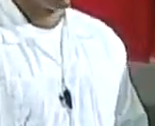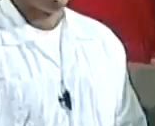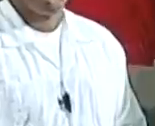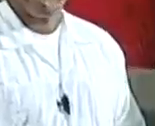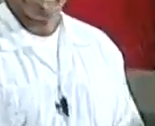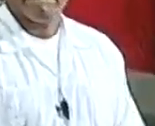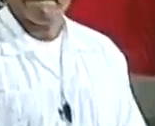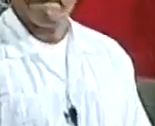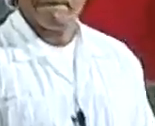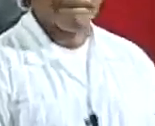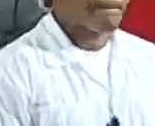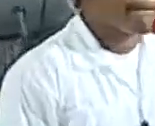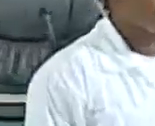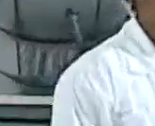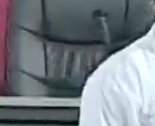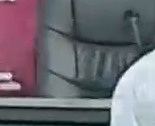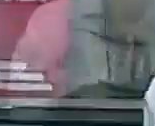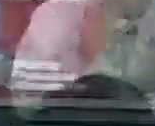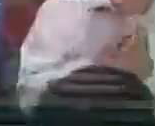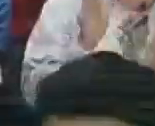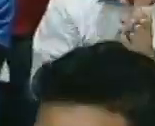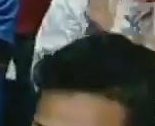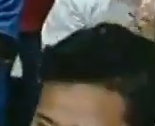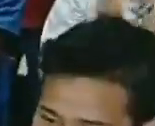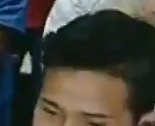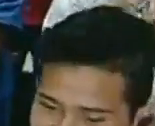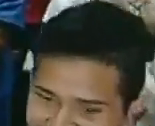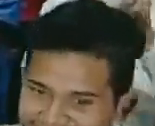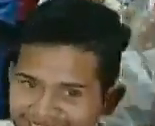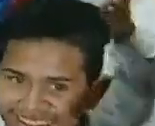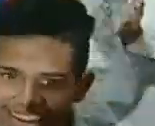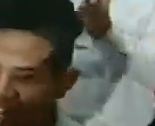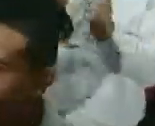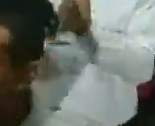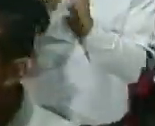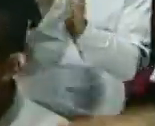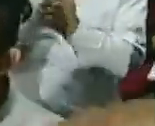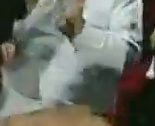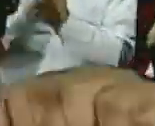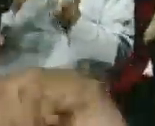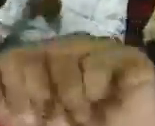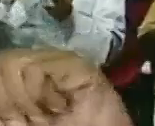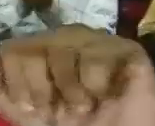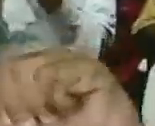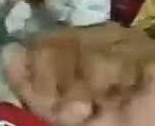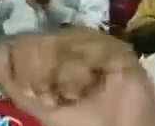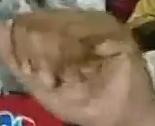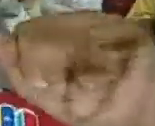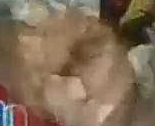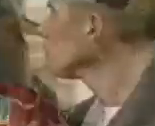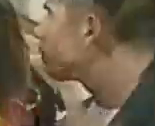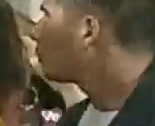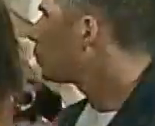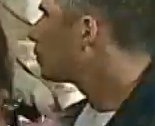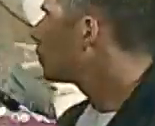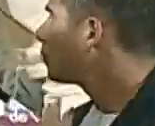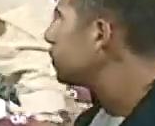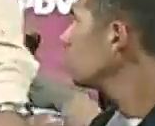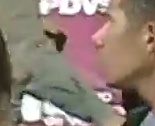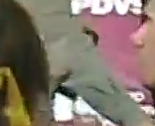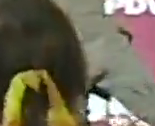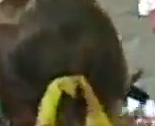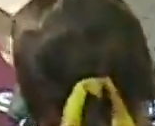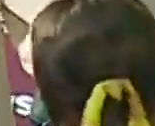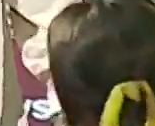Al primer mandatario nacional con el objetivo de aumentar y fortalecer la producción de la empresa más